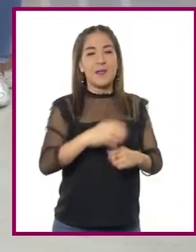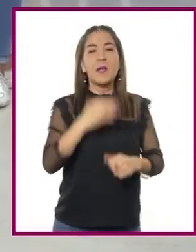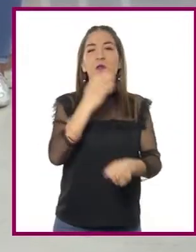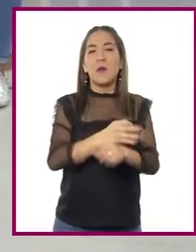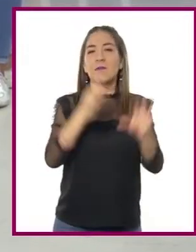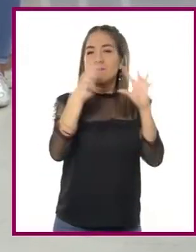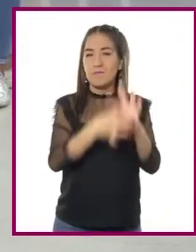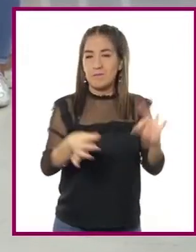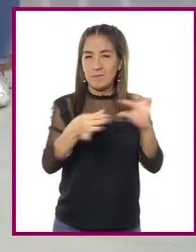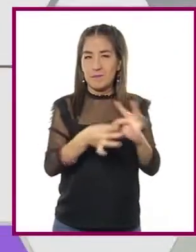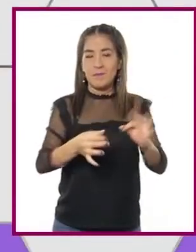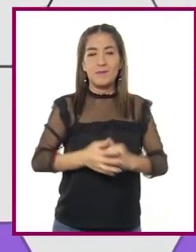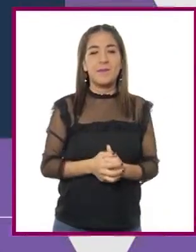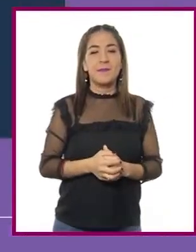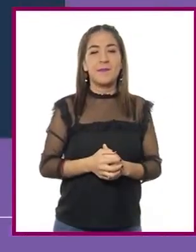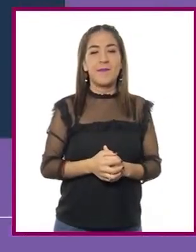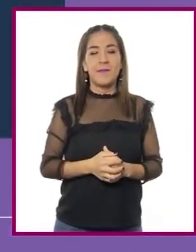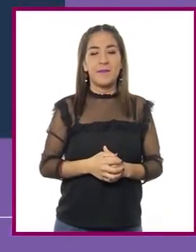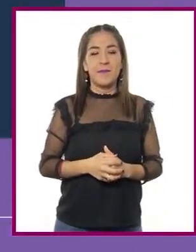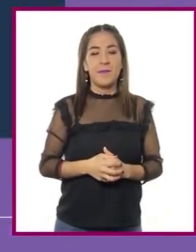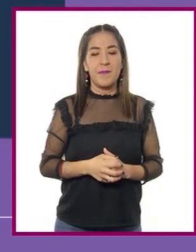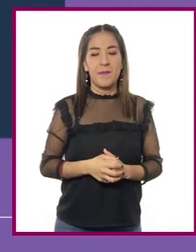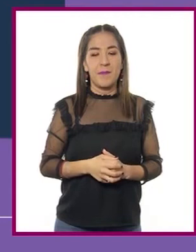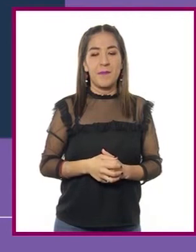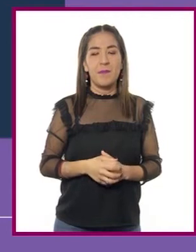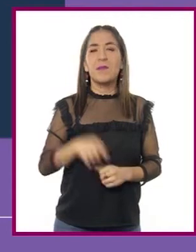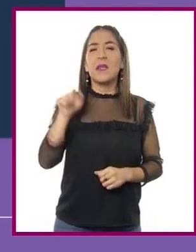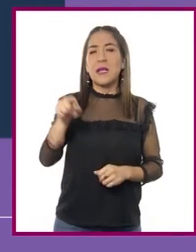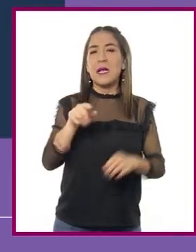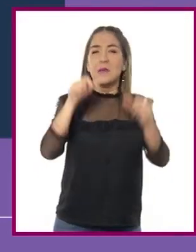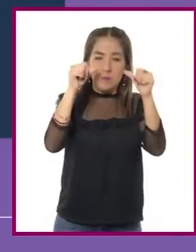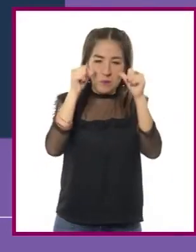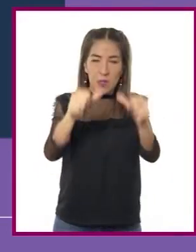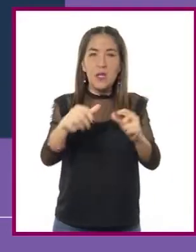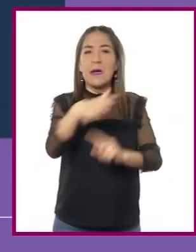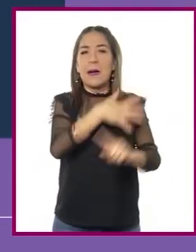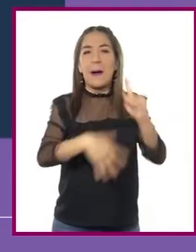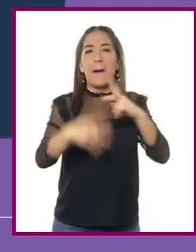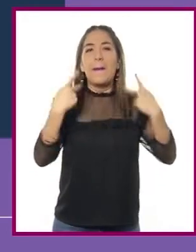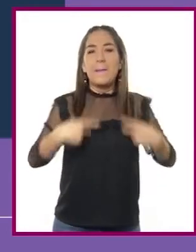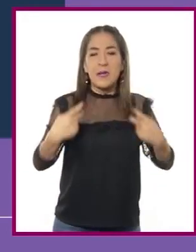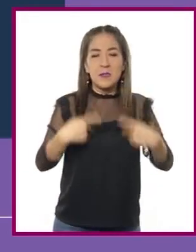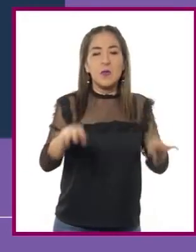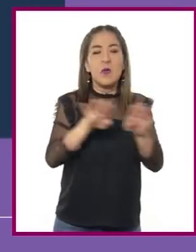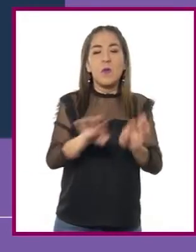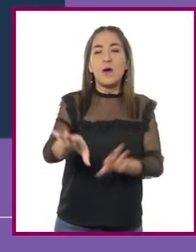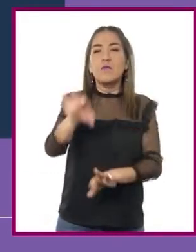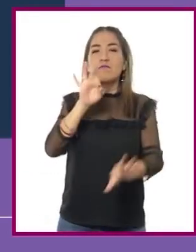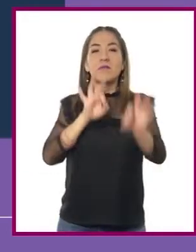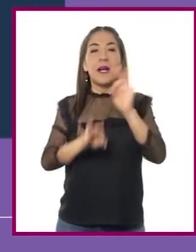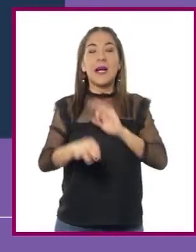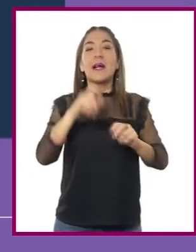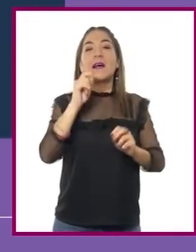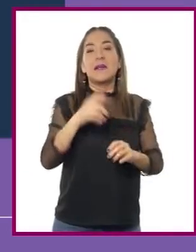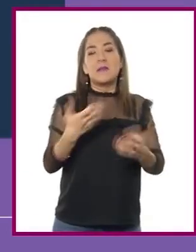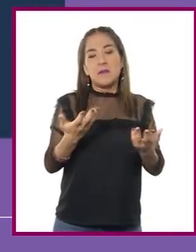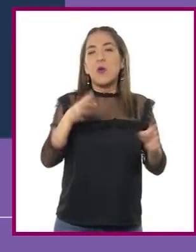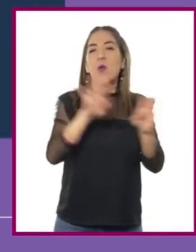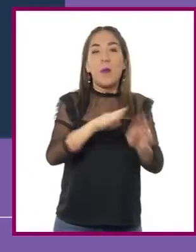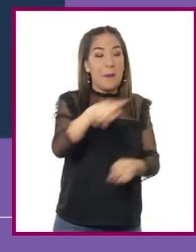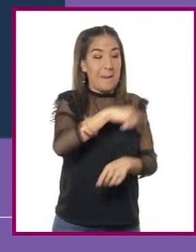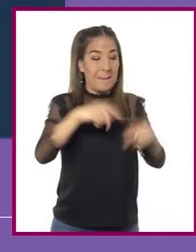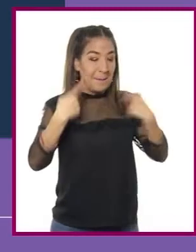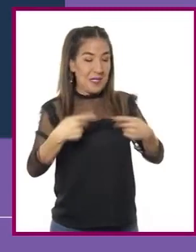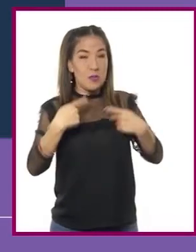siguiente explicación. Los servidores públicos son personas electas mediante el voto ciudadano